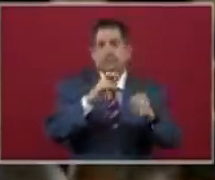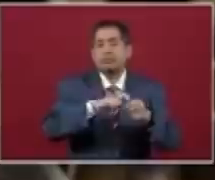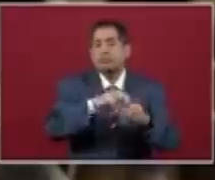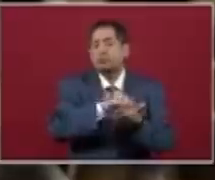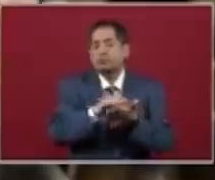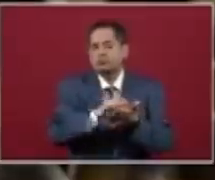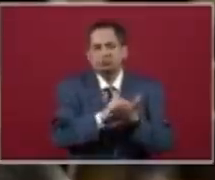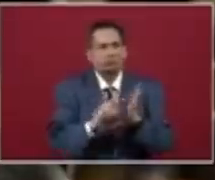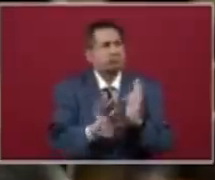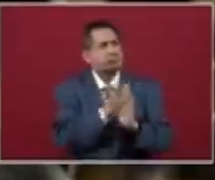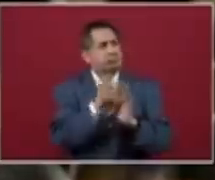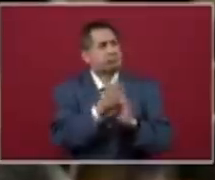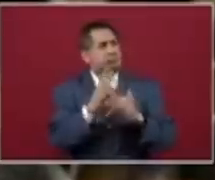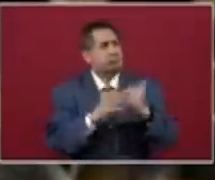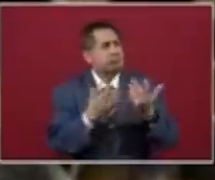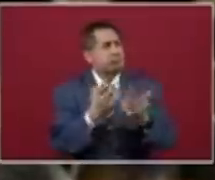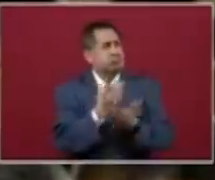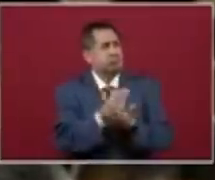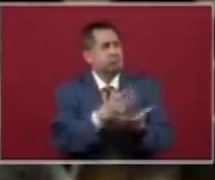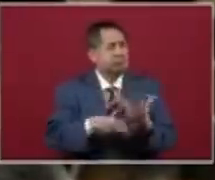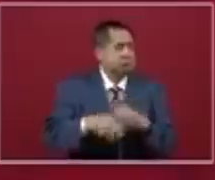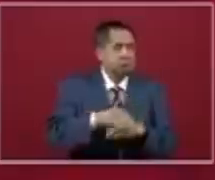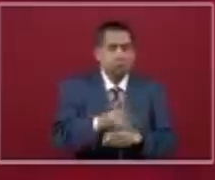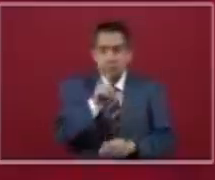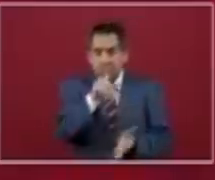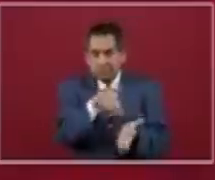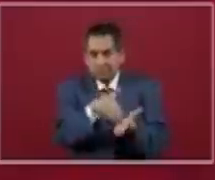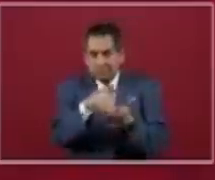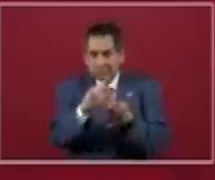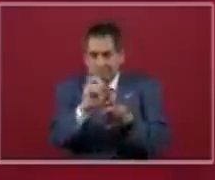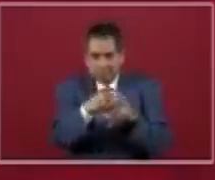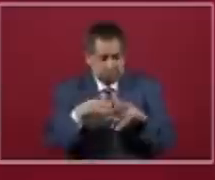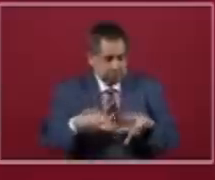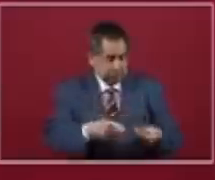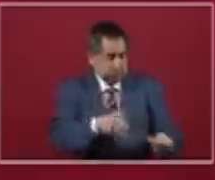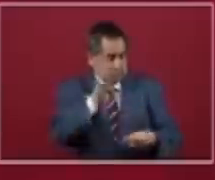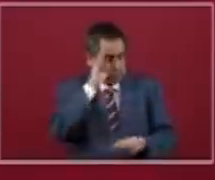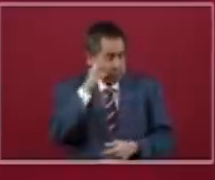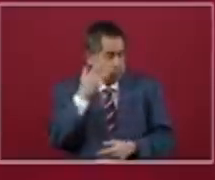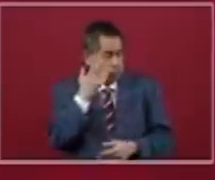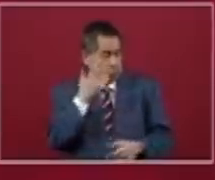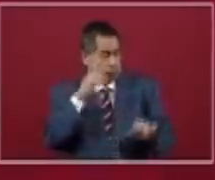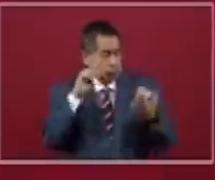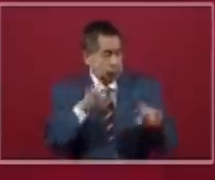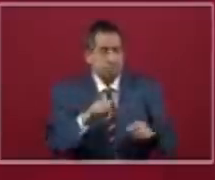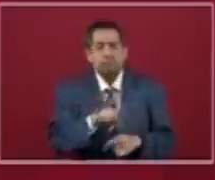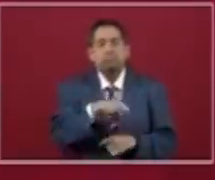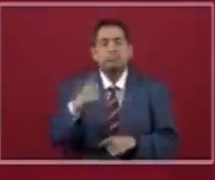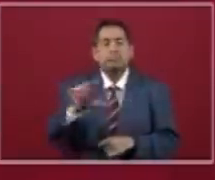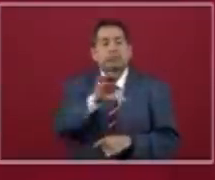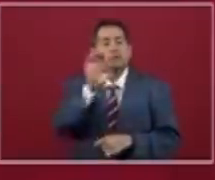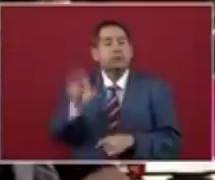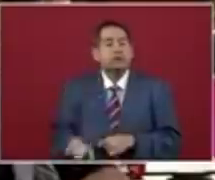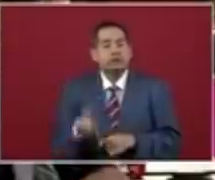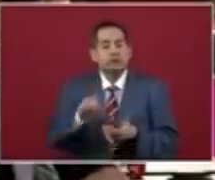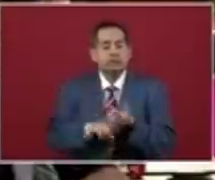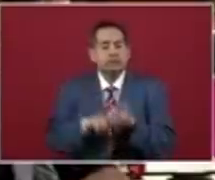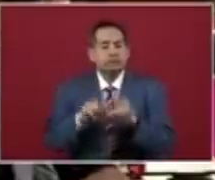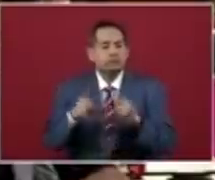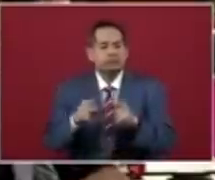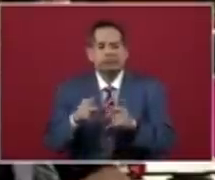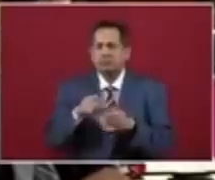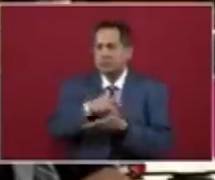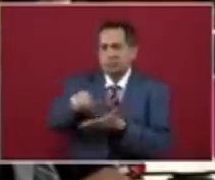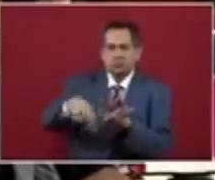y costó más de $1,000,000, documentado. En Chicago, la residencia consular está en el Water Tower, en